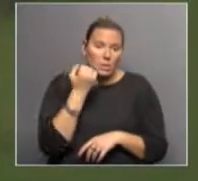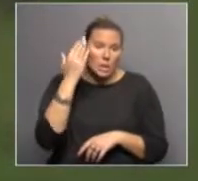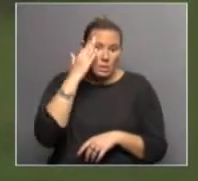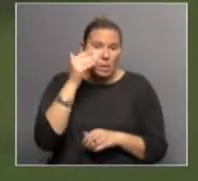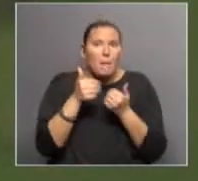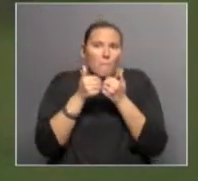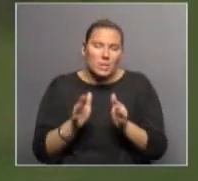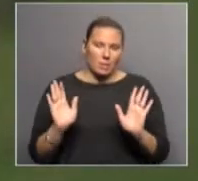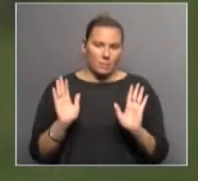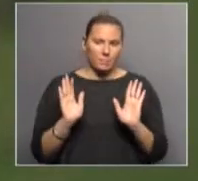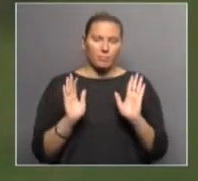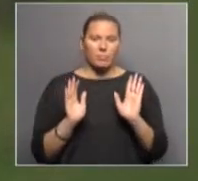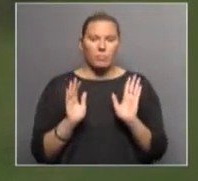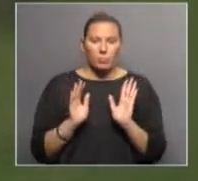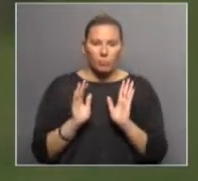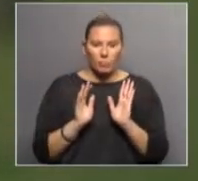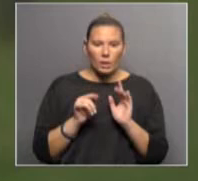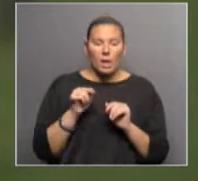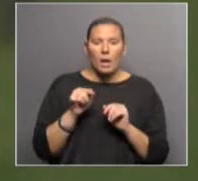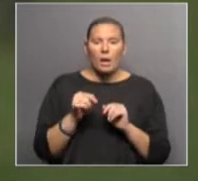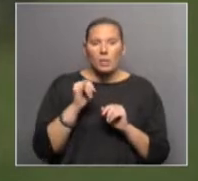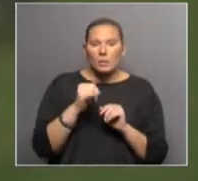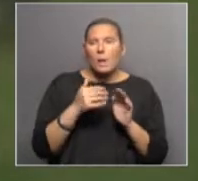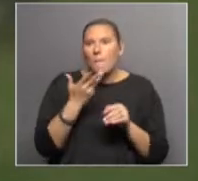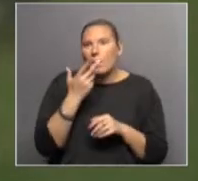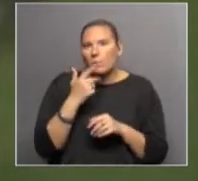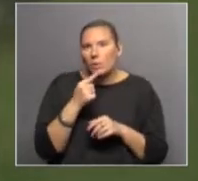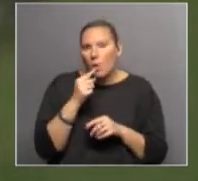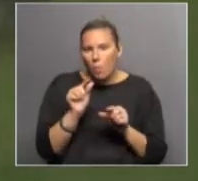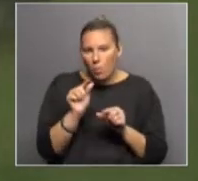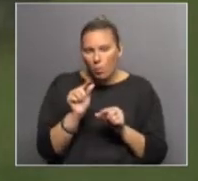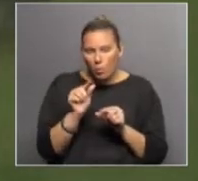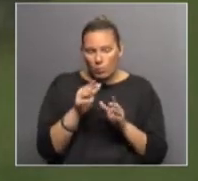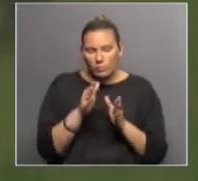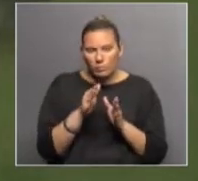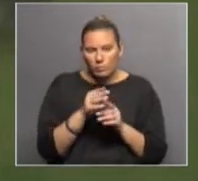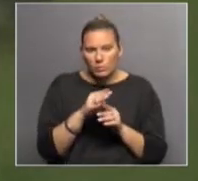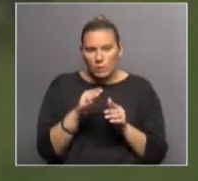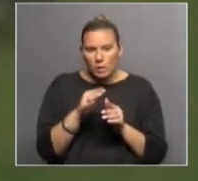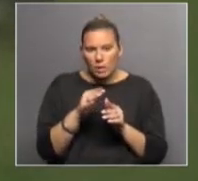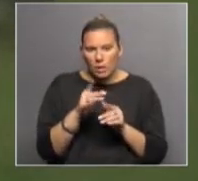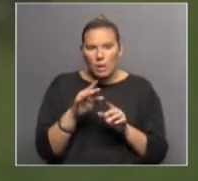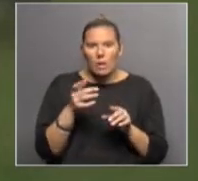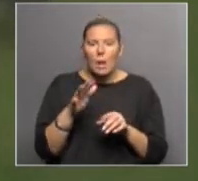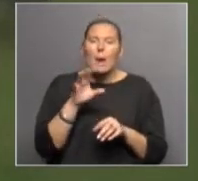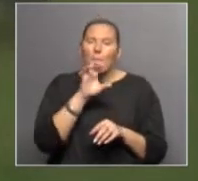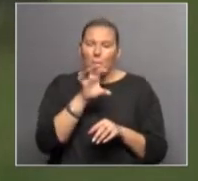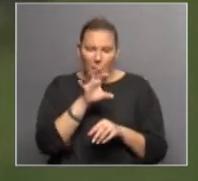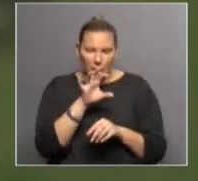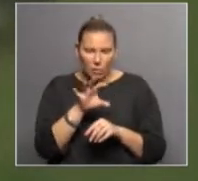para empezar. Y aquí sí me gustaría hacer una pausa y salir un poco de lo que pasa en perros.